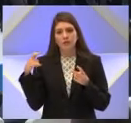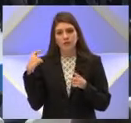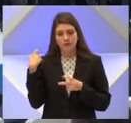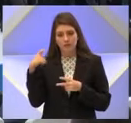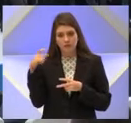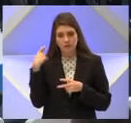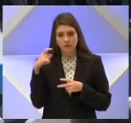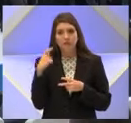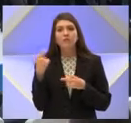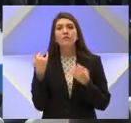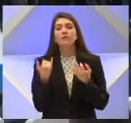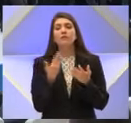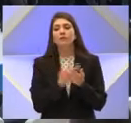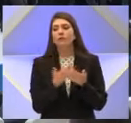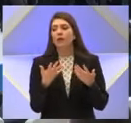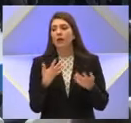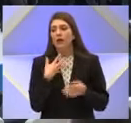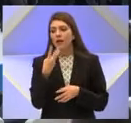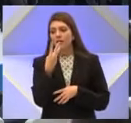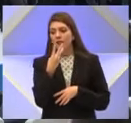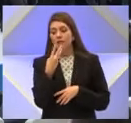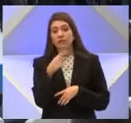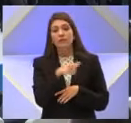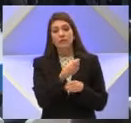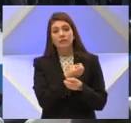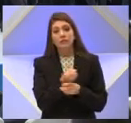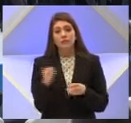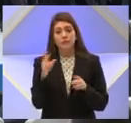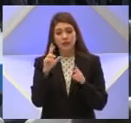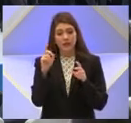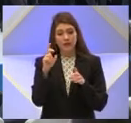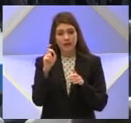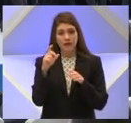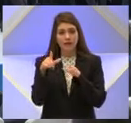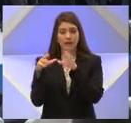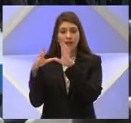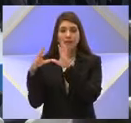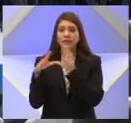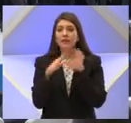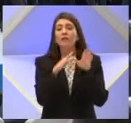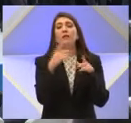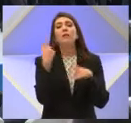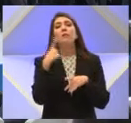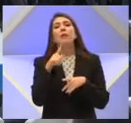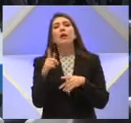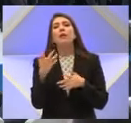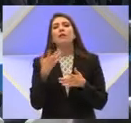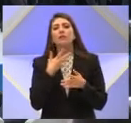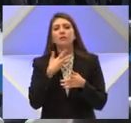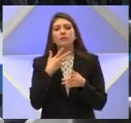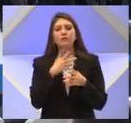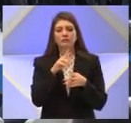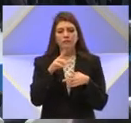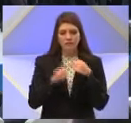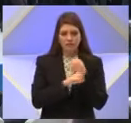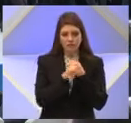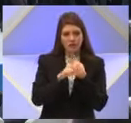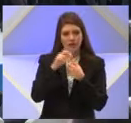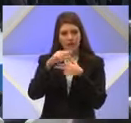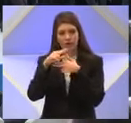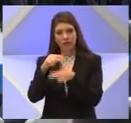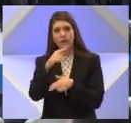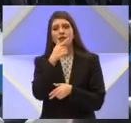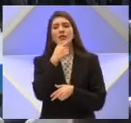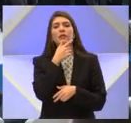pronto vamos a recibir 30 satélites desastres agricultura medio ambiente desarrollo